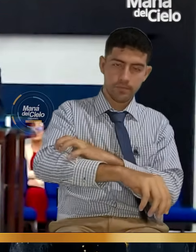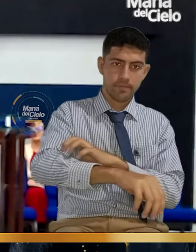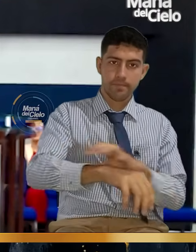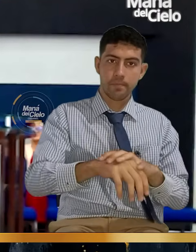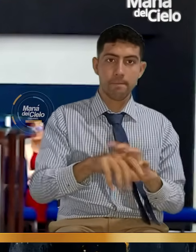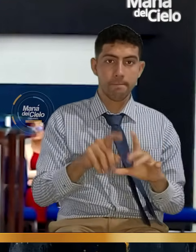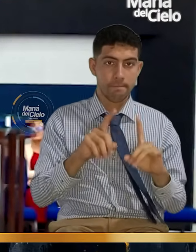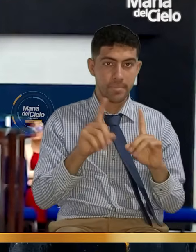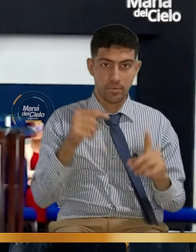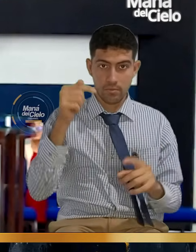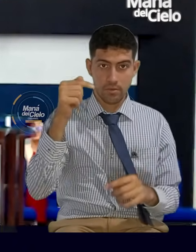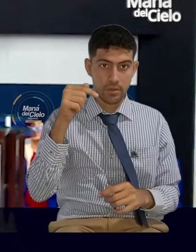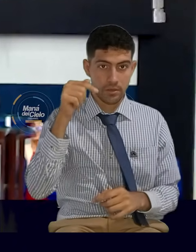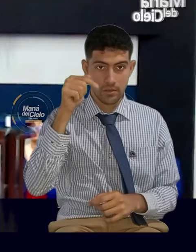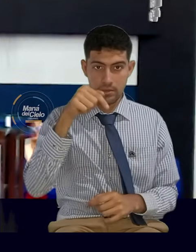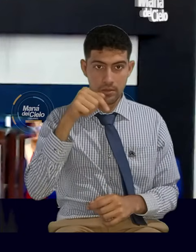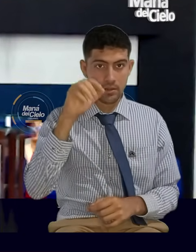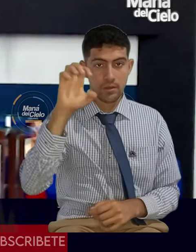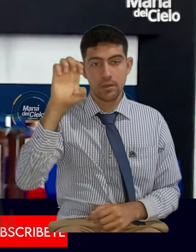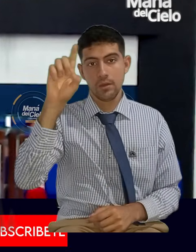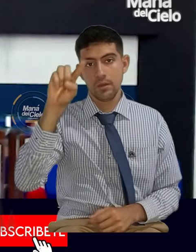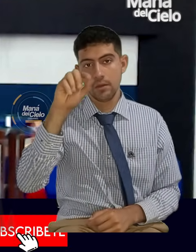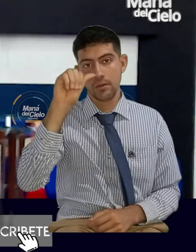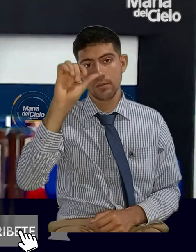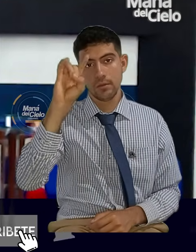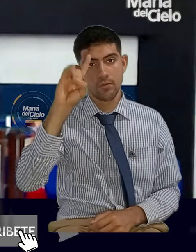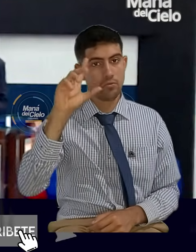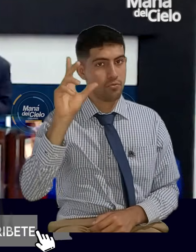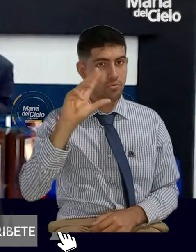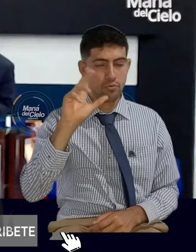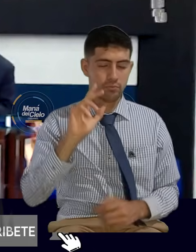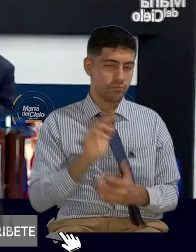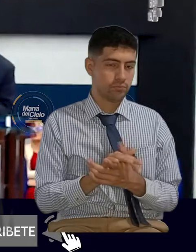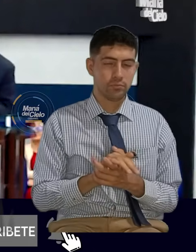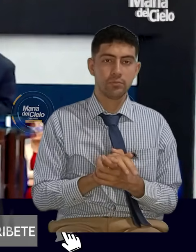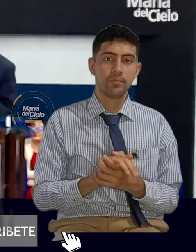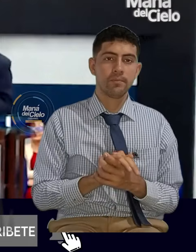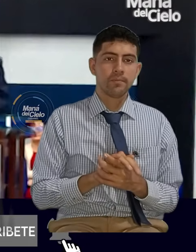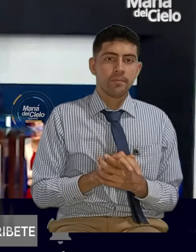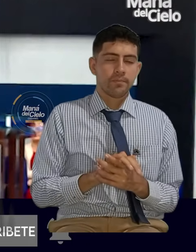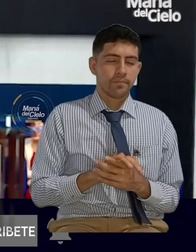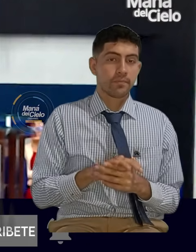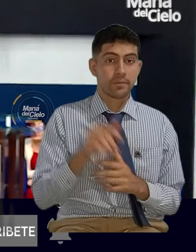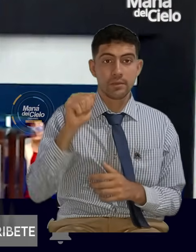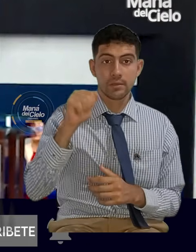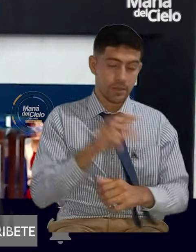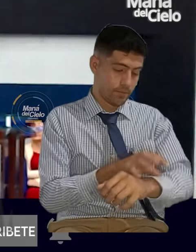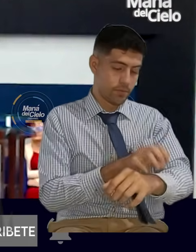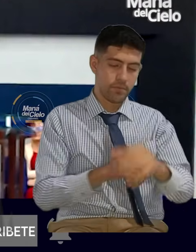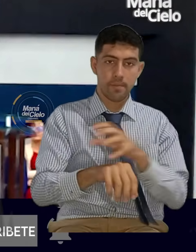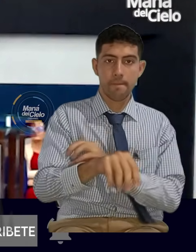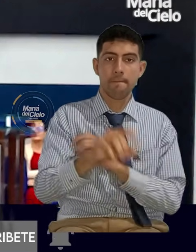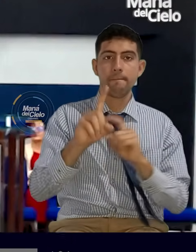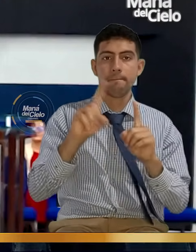sí valoró y dijo, ahora lo mato. Mátame, no se acordaba que ya él había vendido, que no la había valorado. Gloria